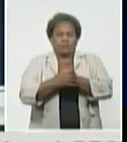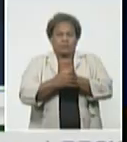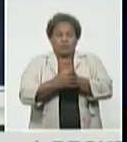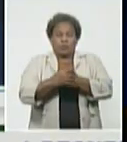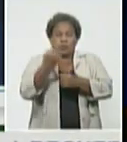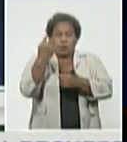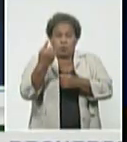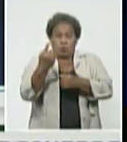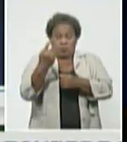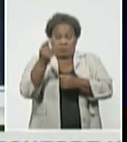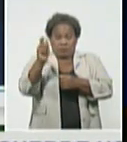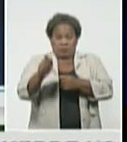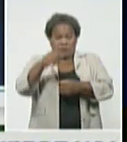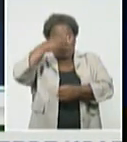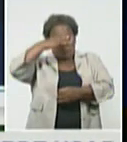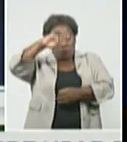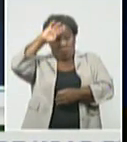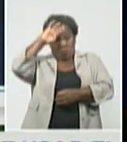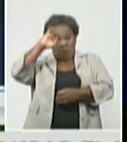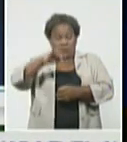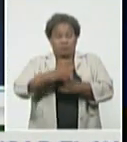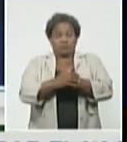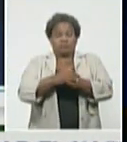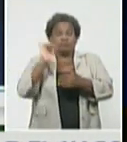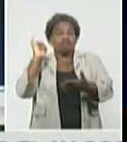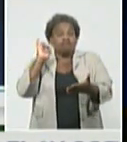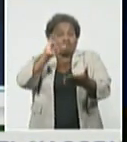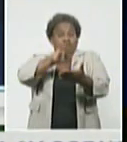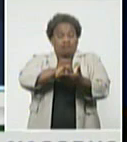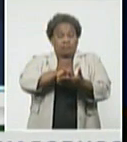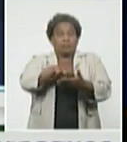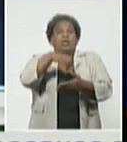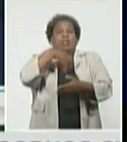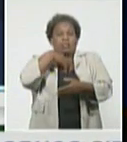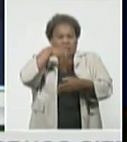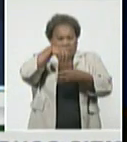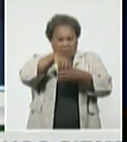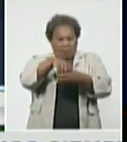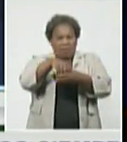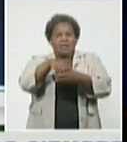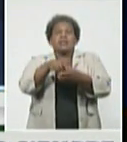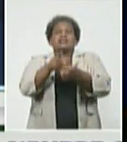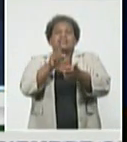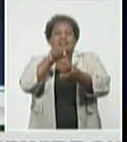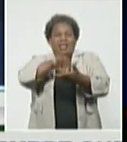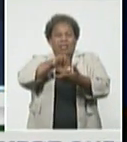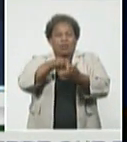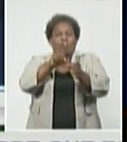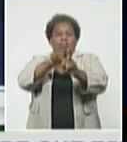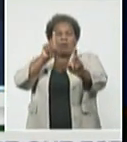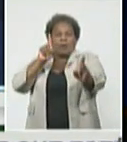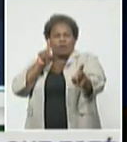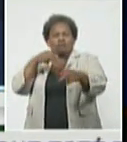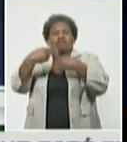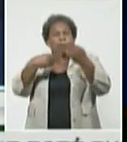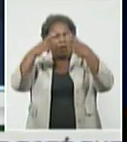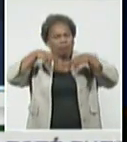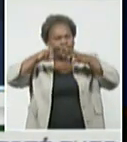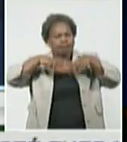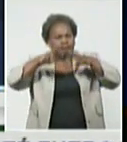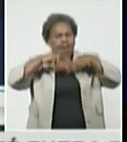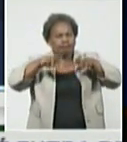un cubano que regresó recientemente, estaba en su centro de aislamiento, se hicieron los estudios como está establecido y